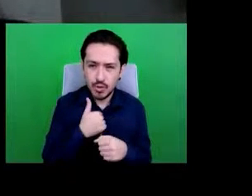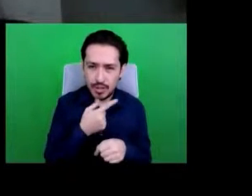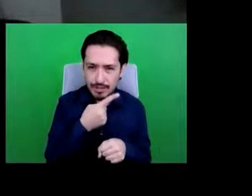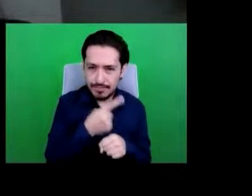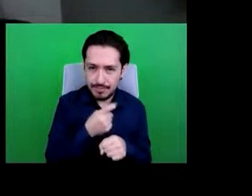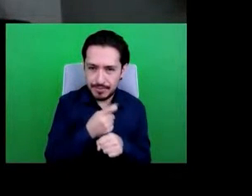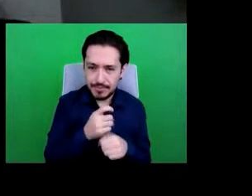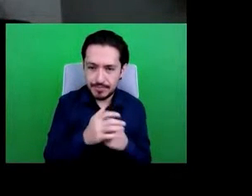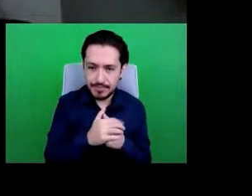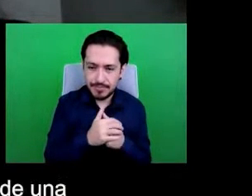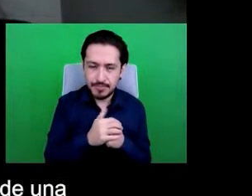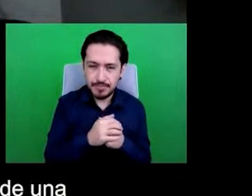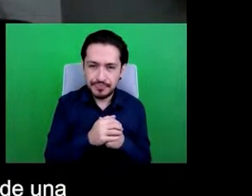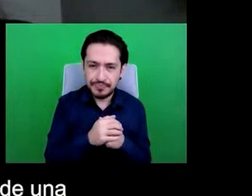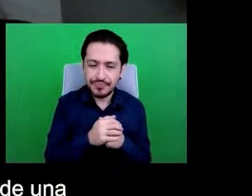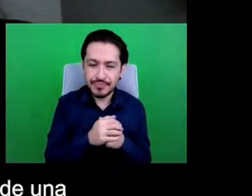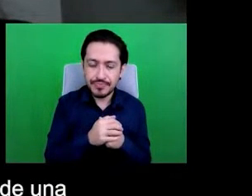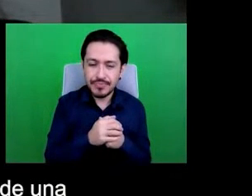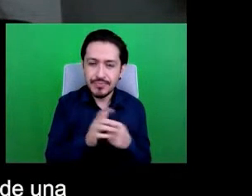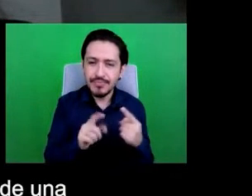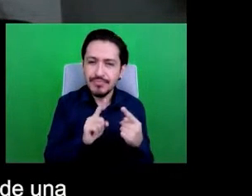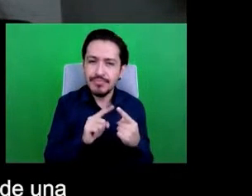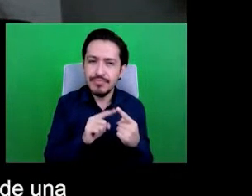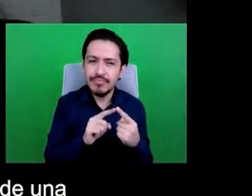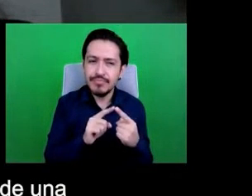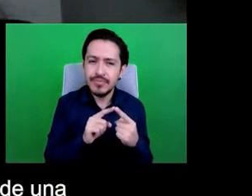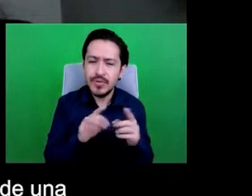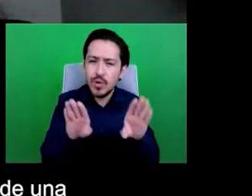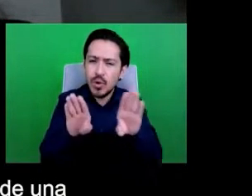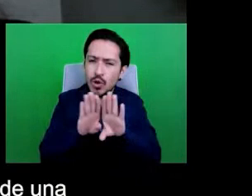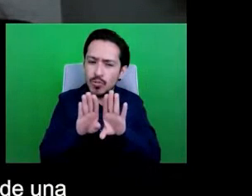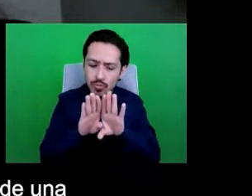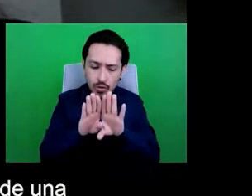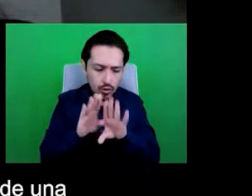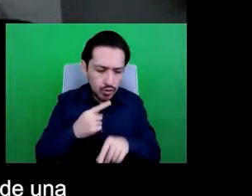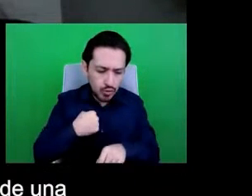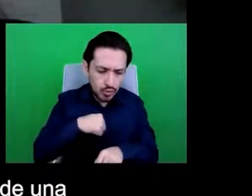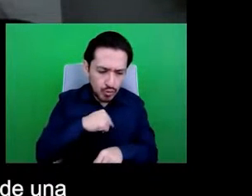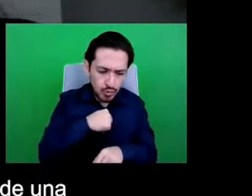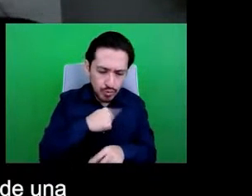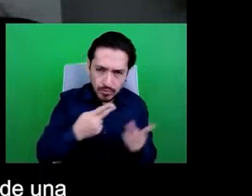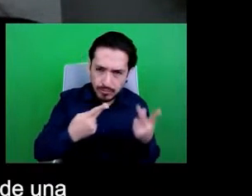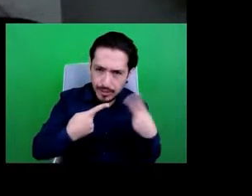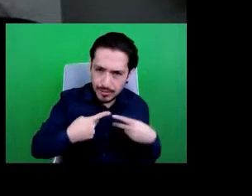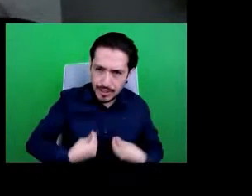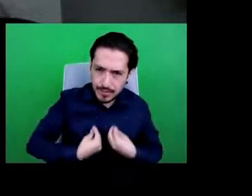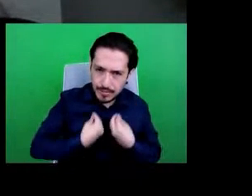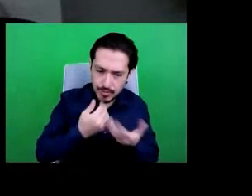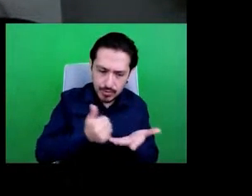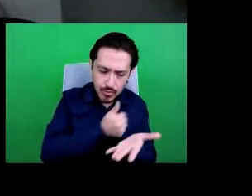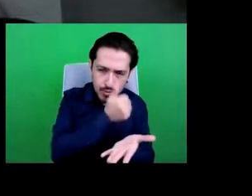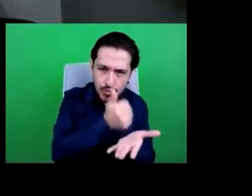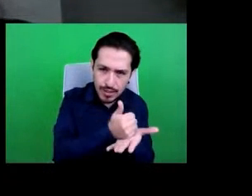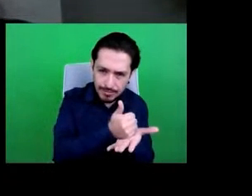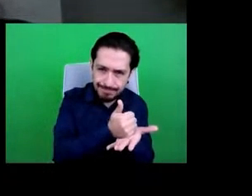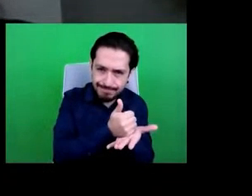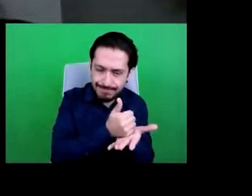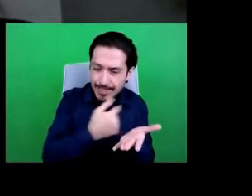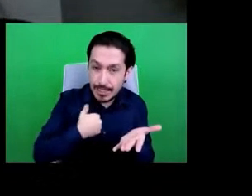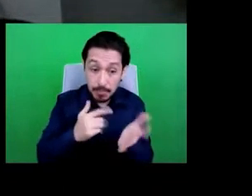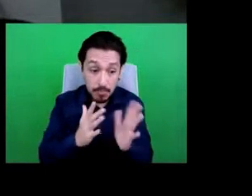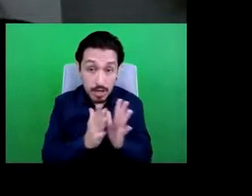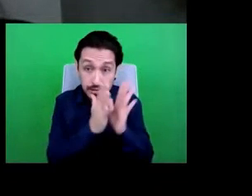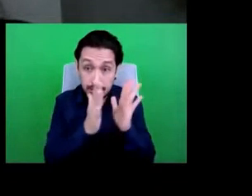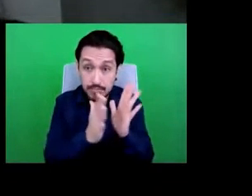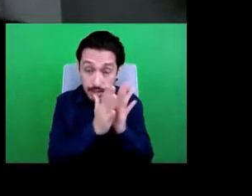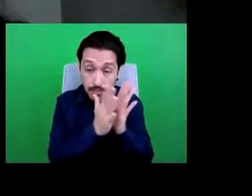La primera es, como ciudadanos que participamos en el diseño de una política pública, ¿cuál sería nuestra principal